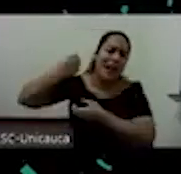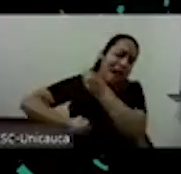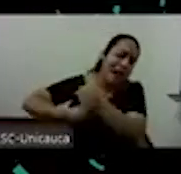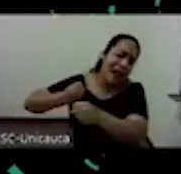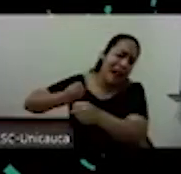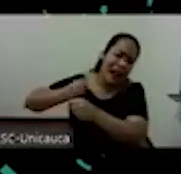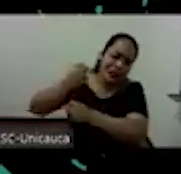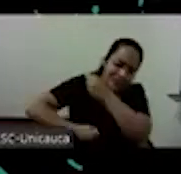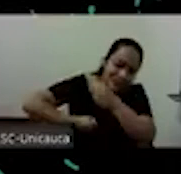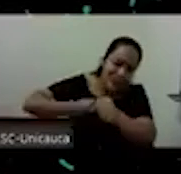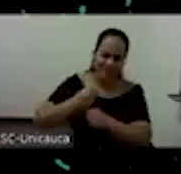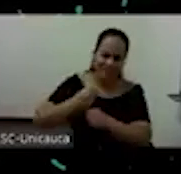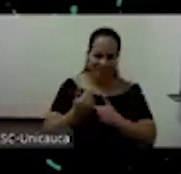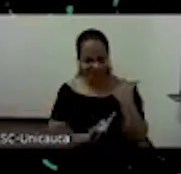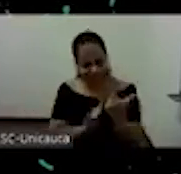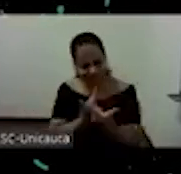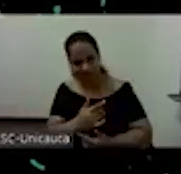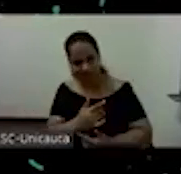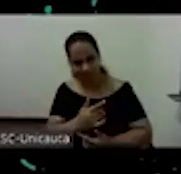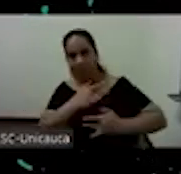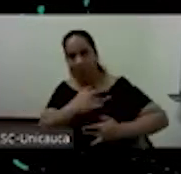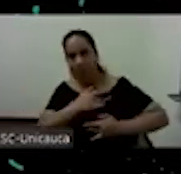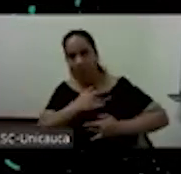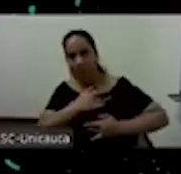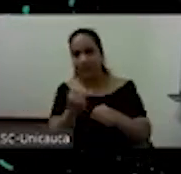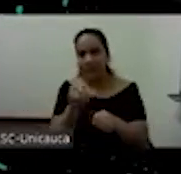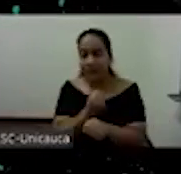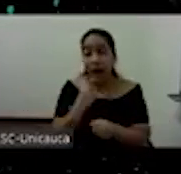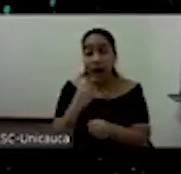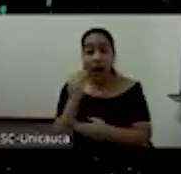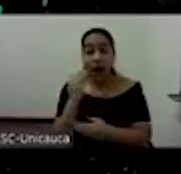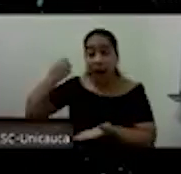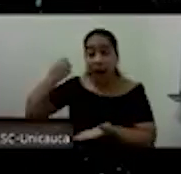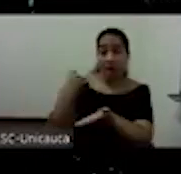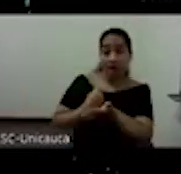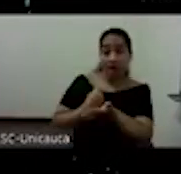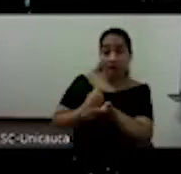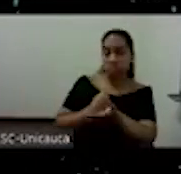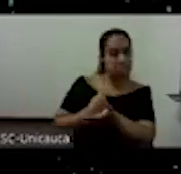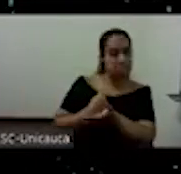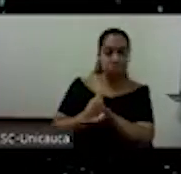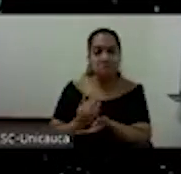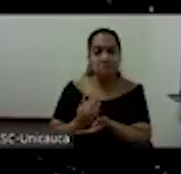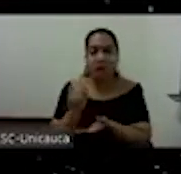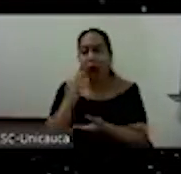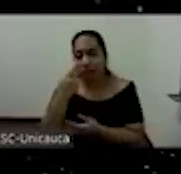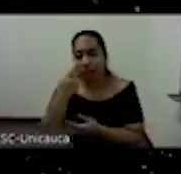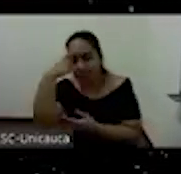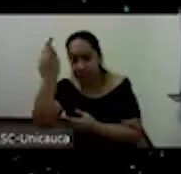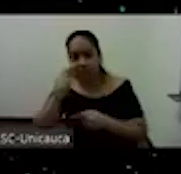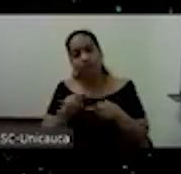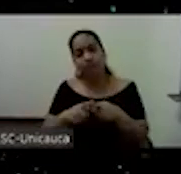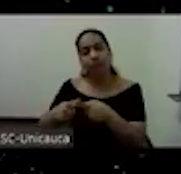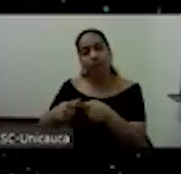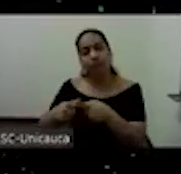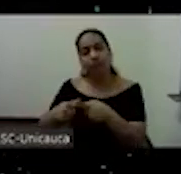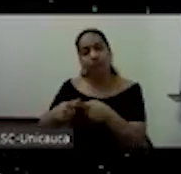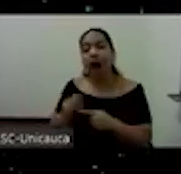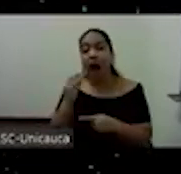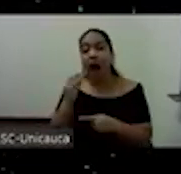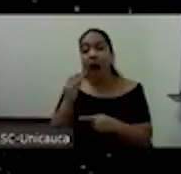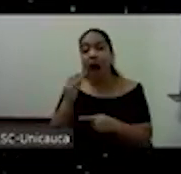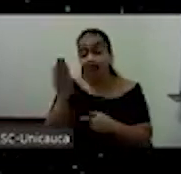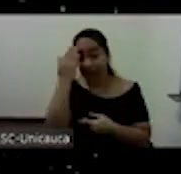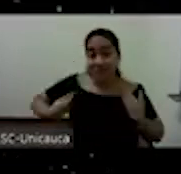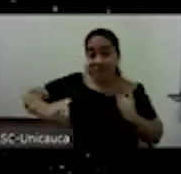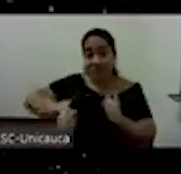mucho empeño y voluntad. Ellas nunca lo hacen por obligación. Las mujeres tejedoras saben abrigar con su tejido,